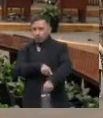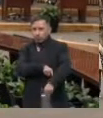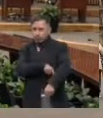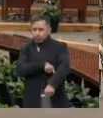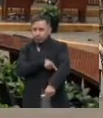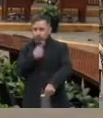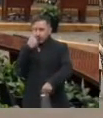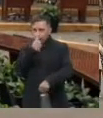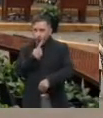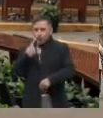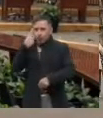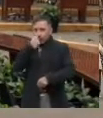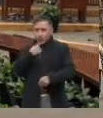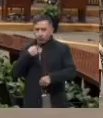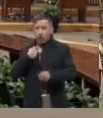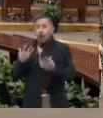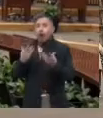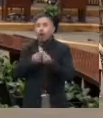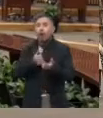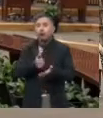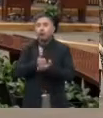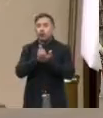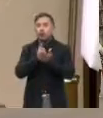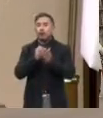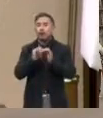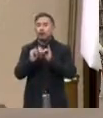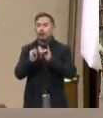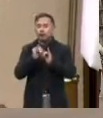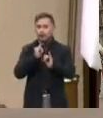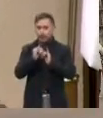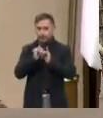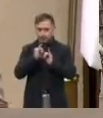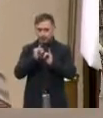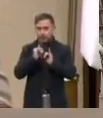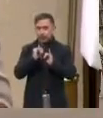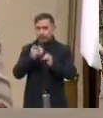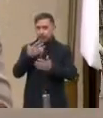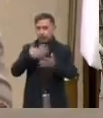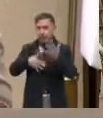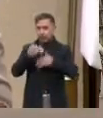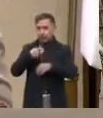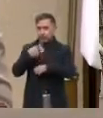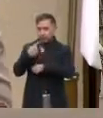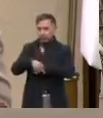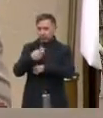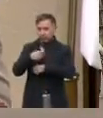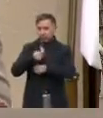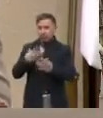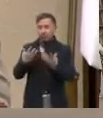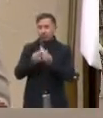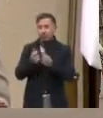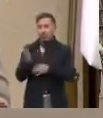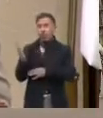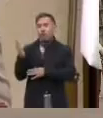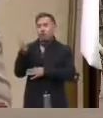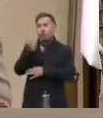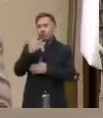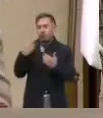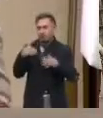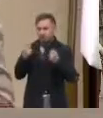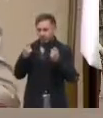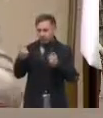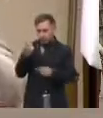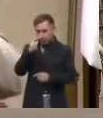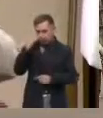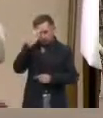un reconocimiento a quienes nos ha ayudado a la traducción en lenguas, de verdad que llevan con nosotros todo este tiempo y hacer